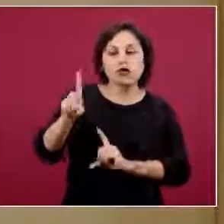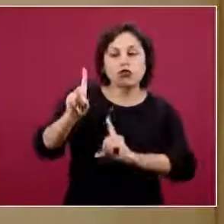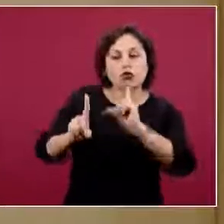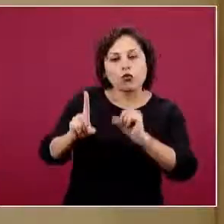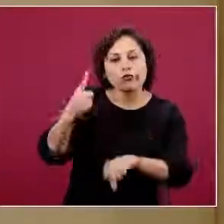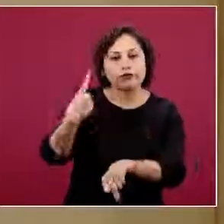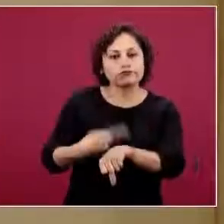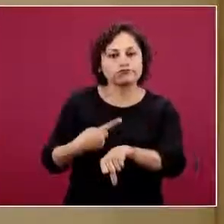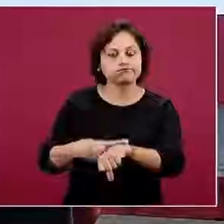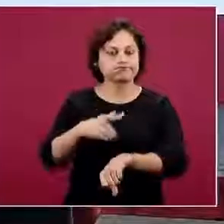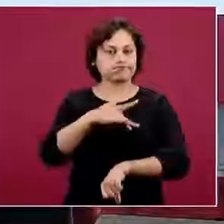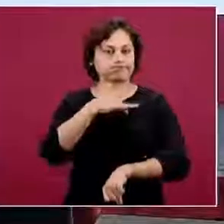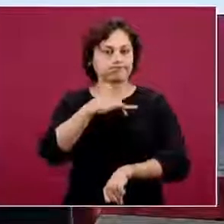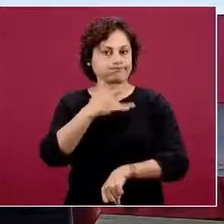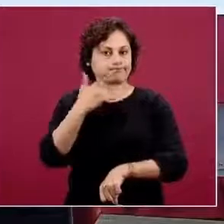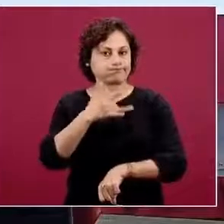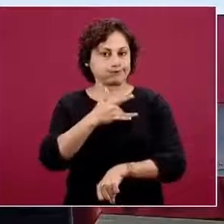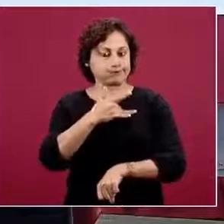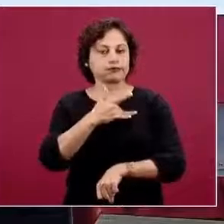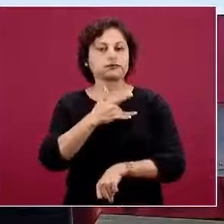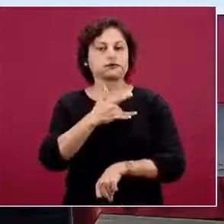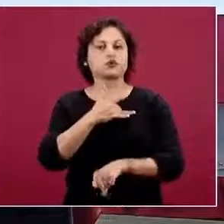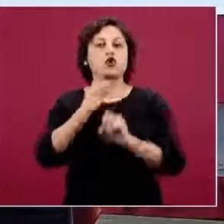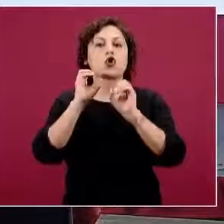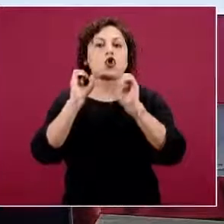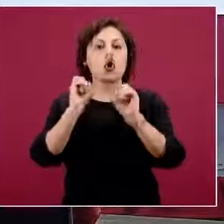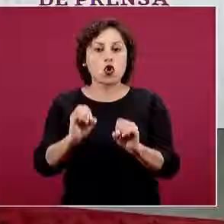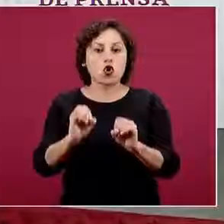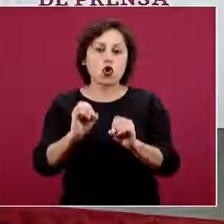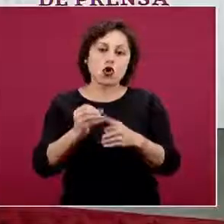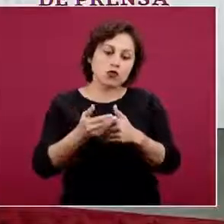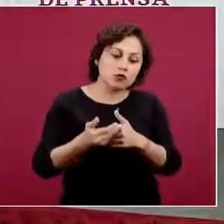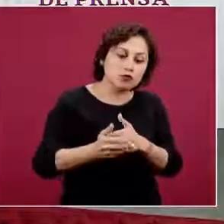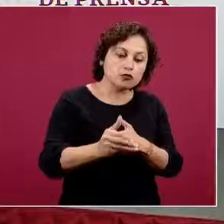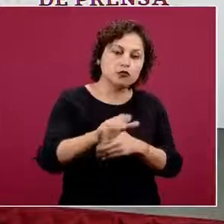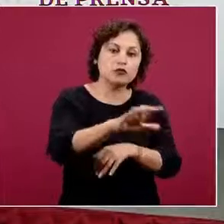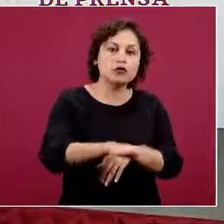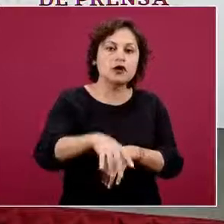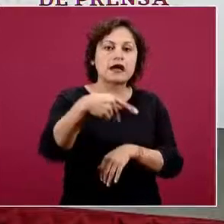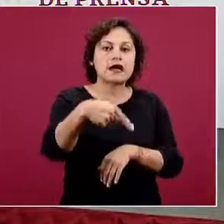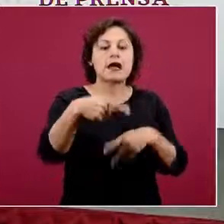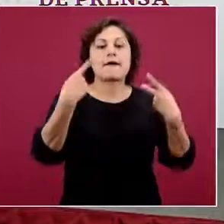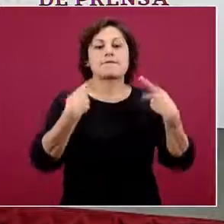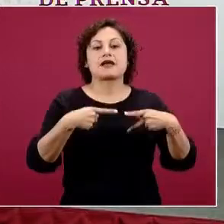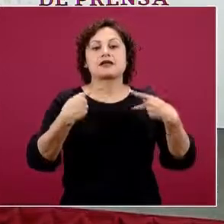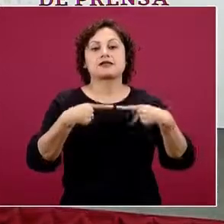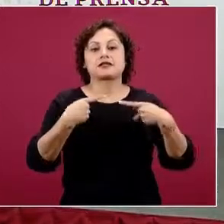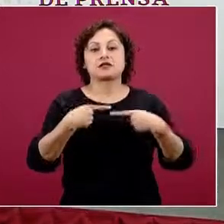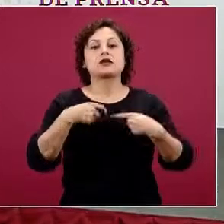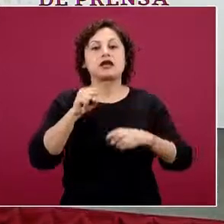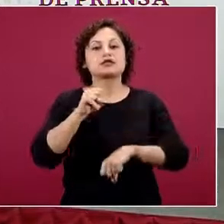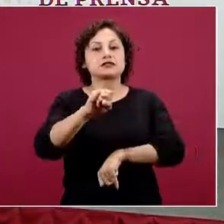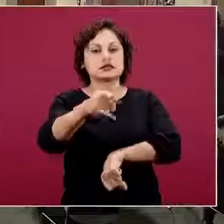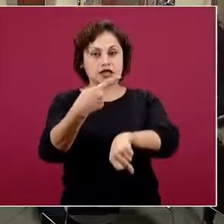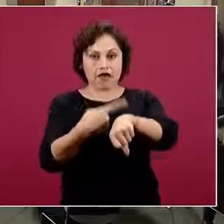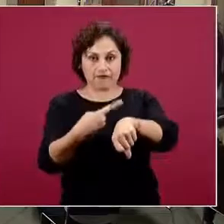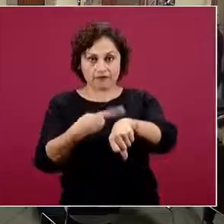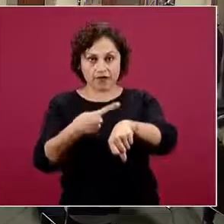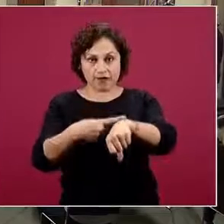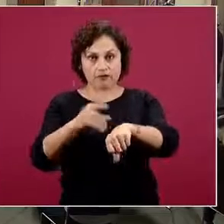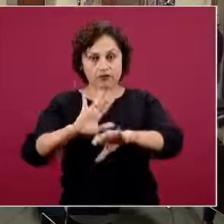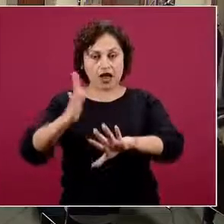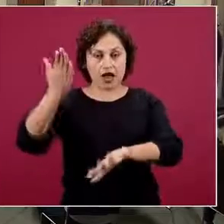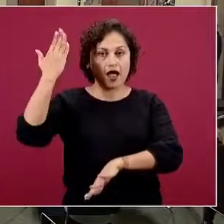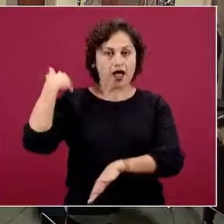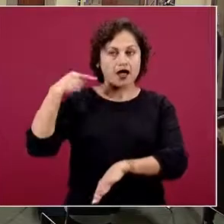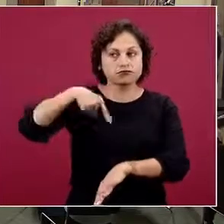caso, y o pacientes que sean positivos ya notificados o que ya habían estado